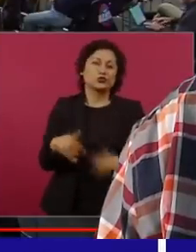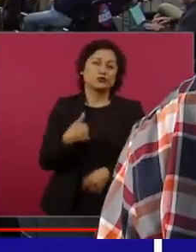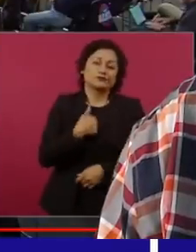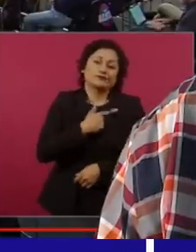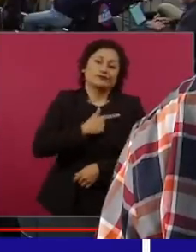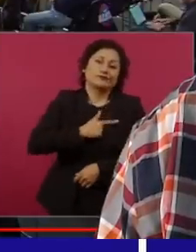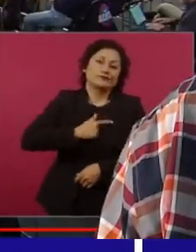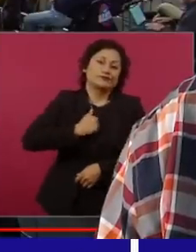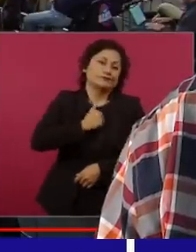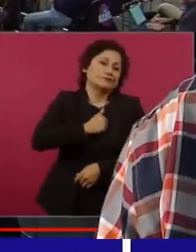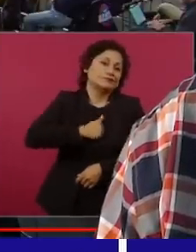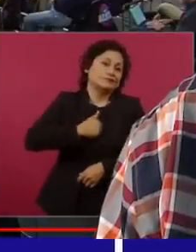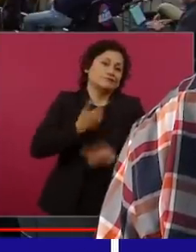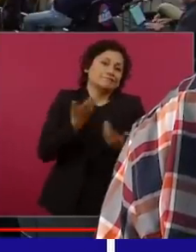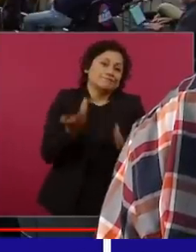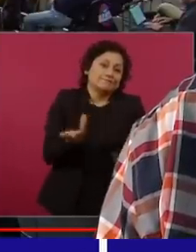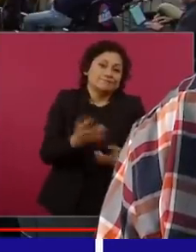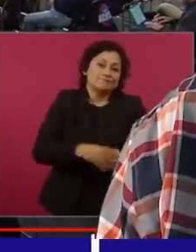bueno,